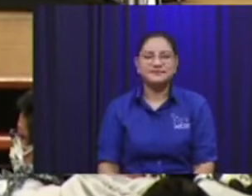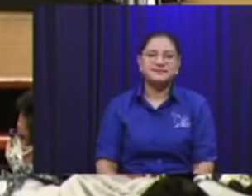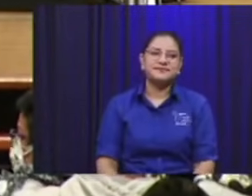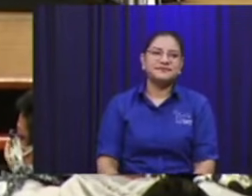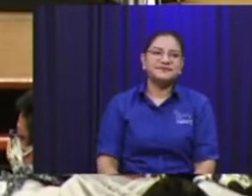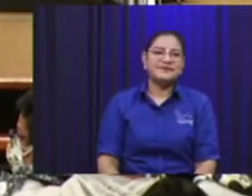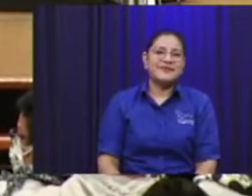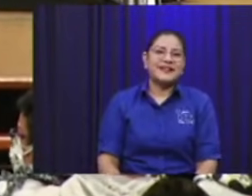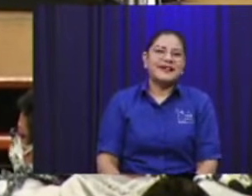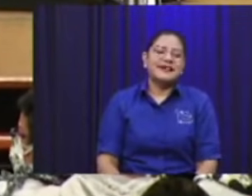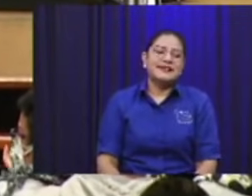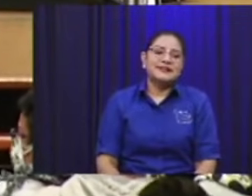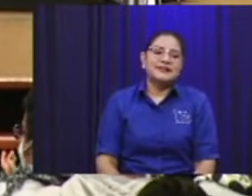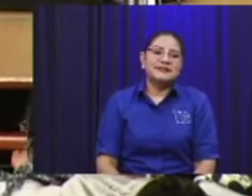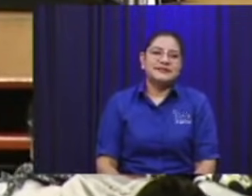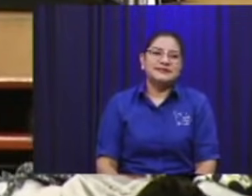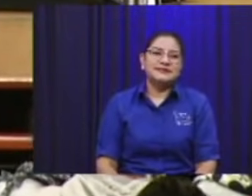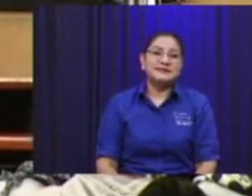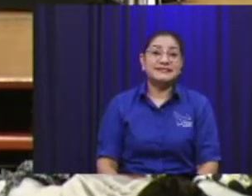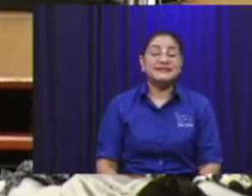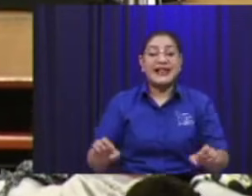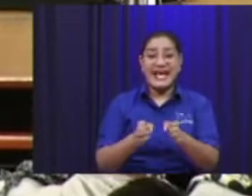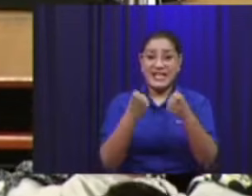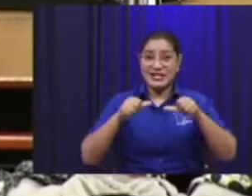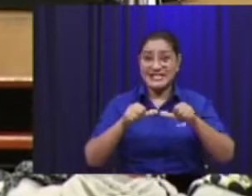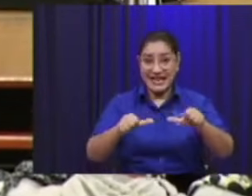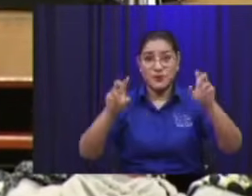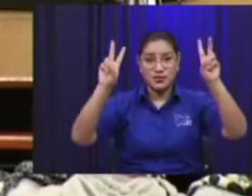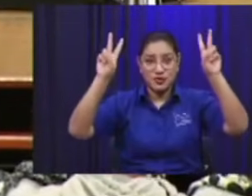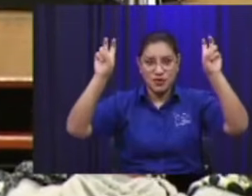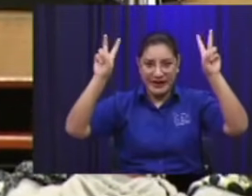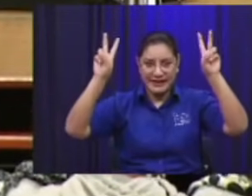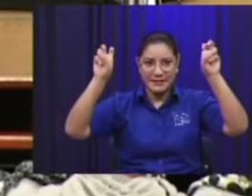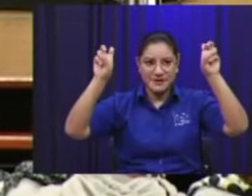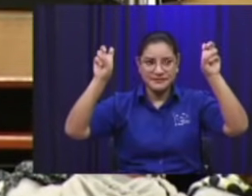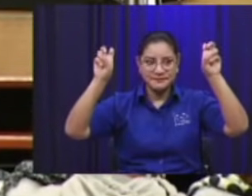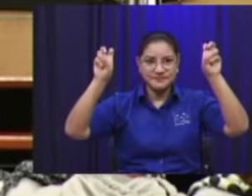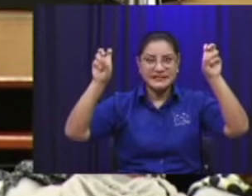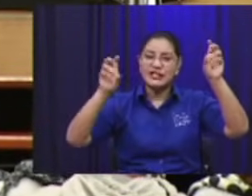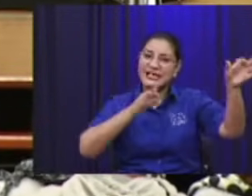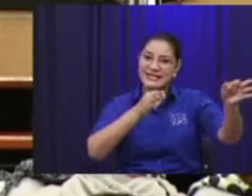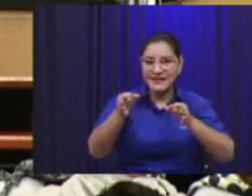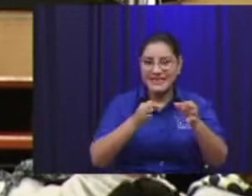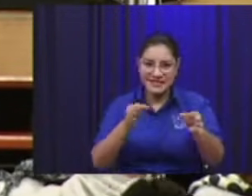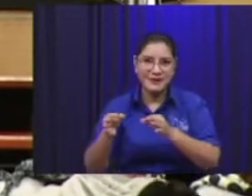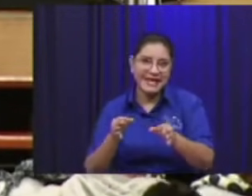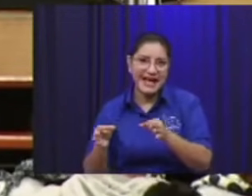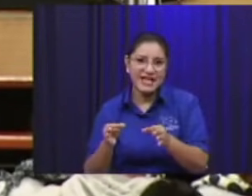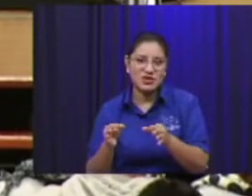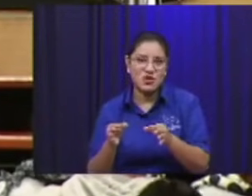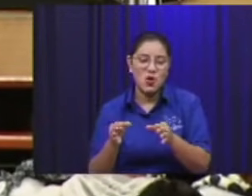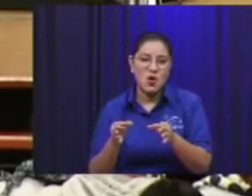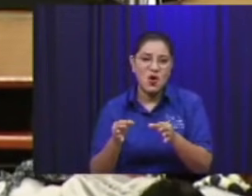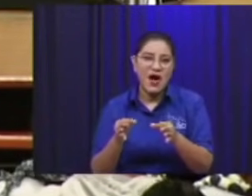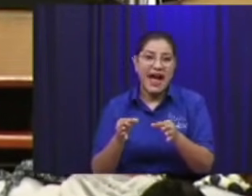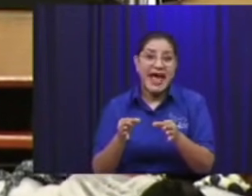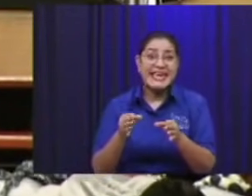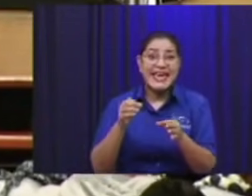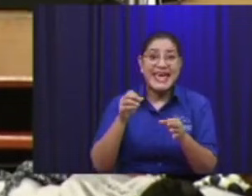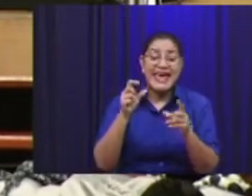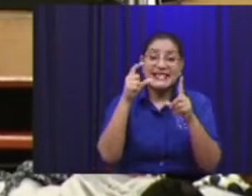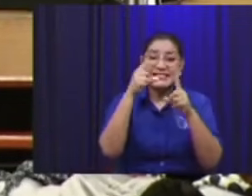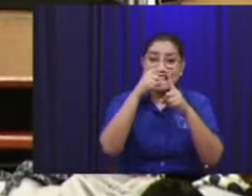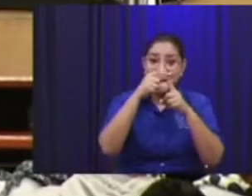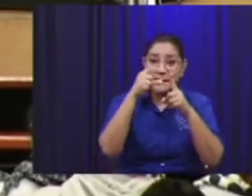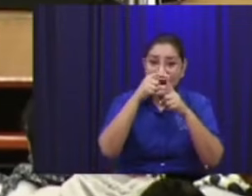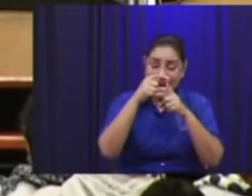perdón entonces bueno les estaba diciendo acerca de esto entonces es literalmente